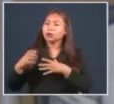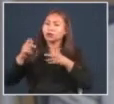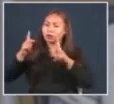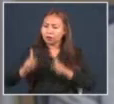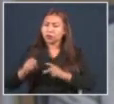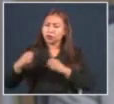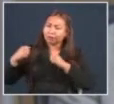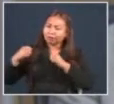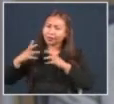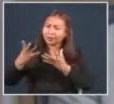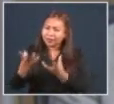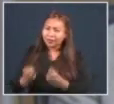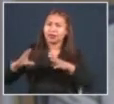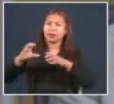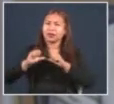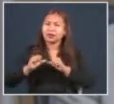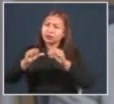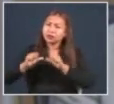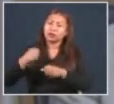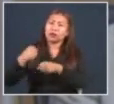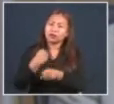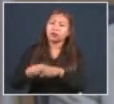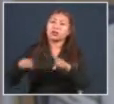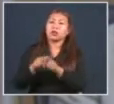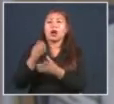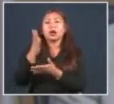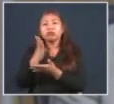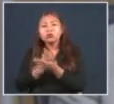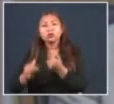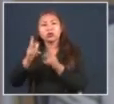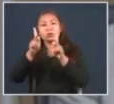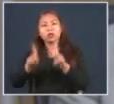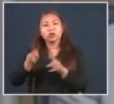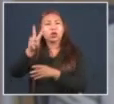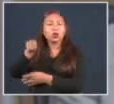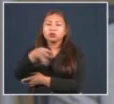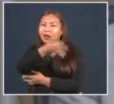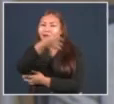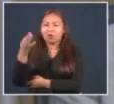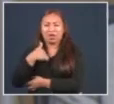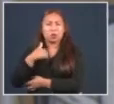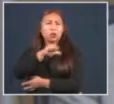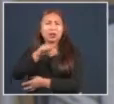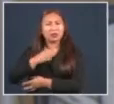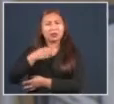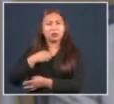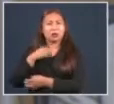medios de comunicación, y hay alguien que no le ha gustado mi forma de justicia a mi pueblo y al